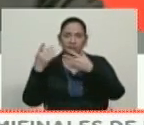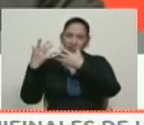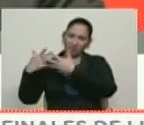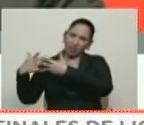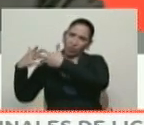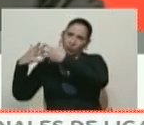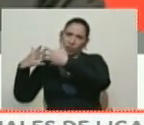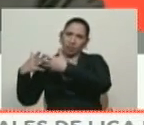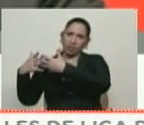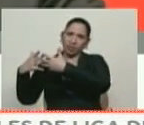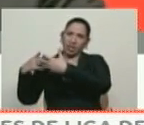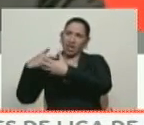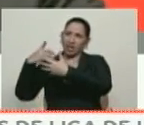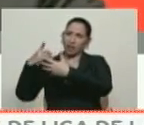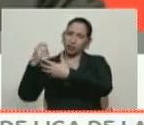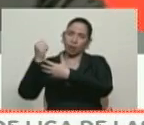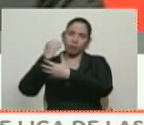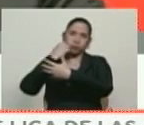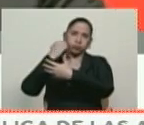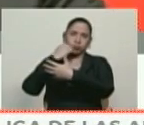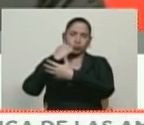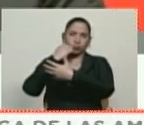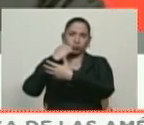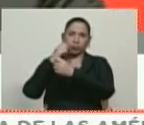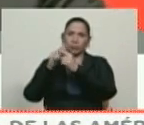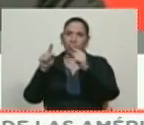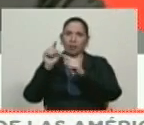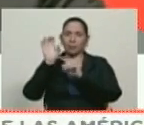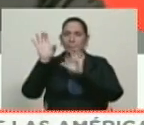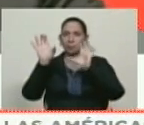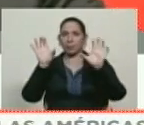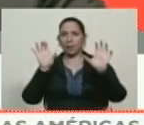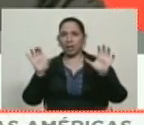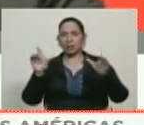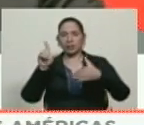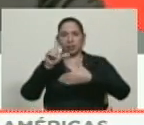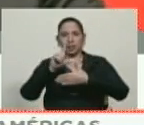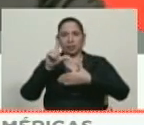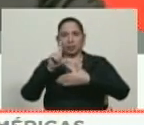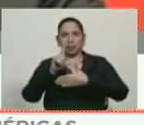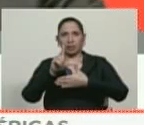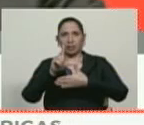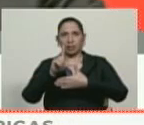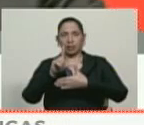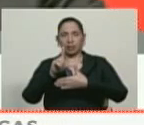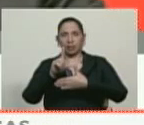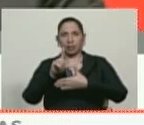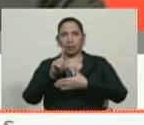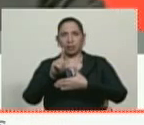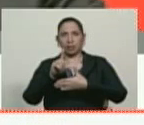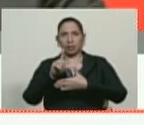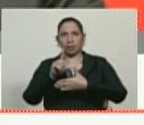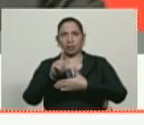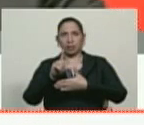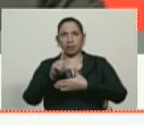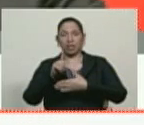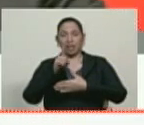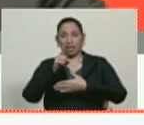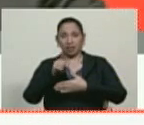Unidos es ofensiva para países latinoamericanos, y esto